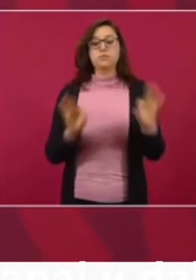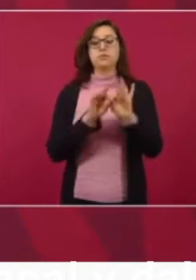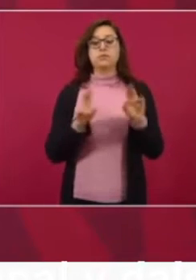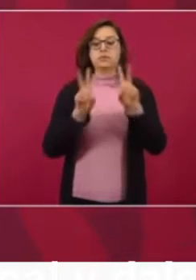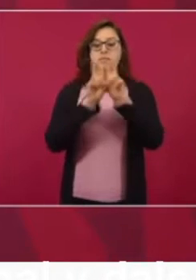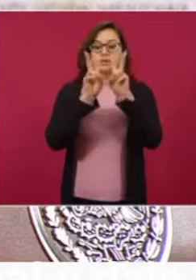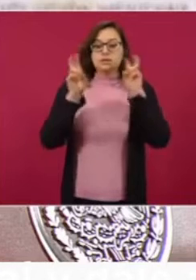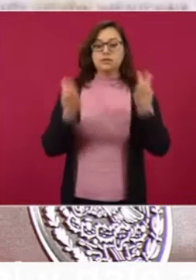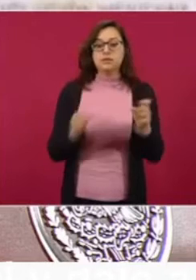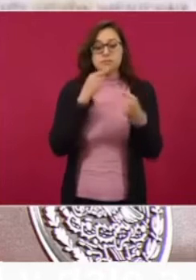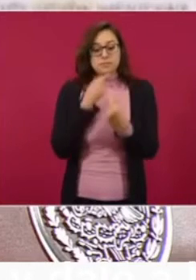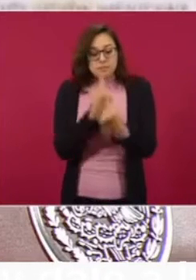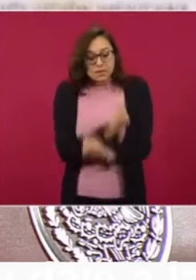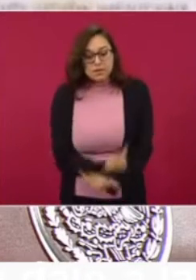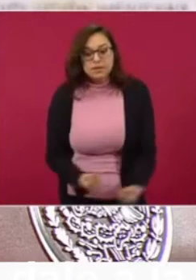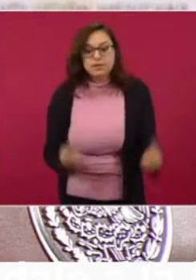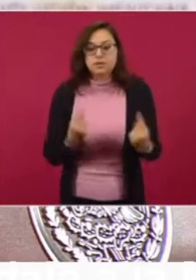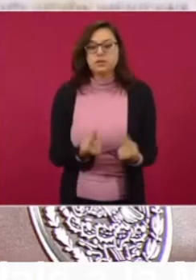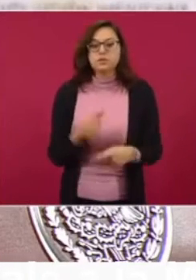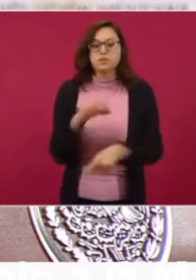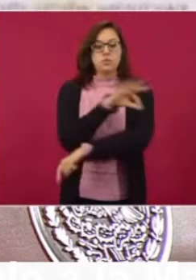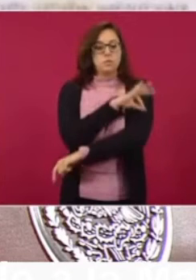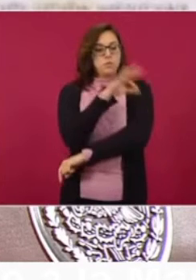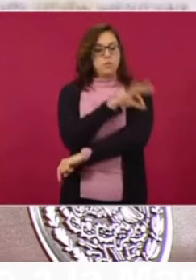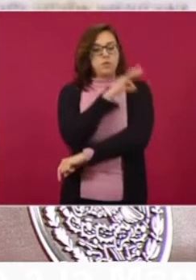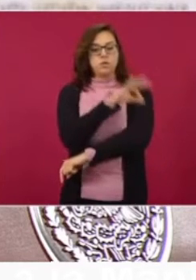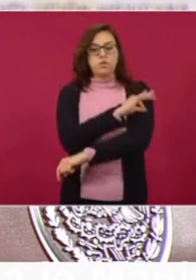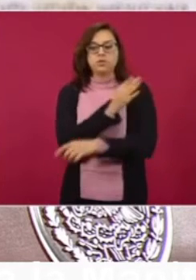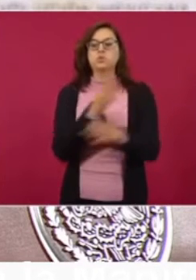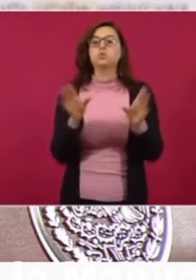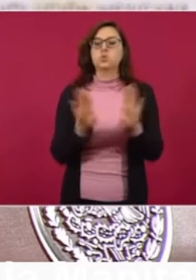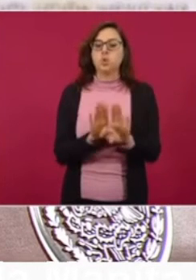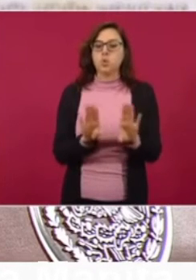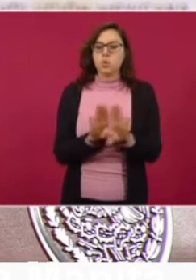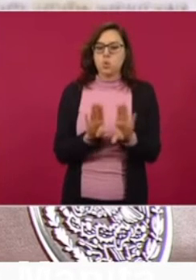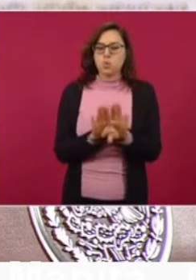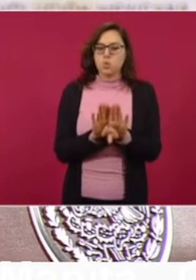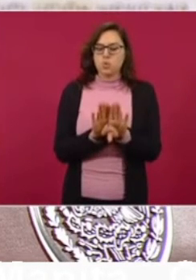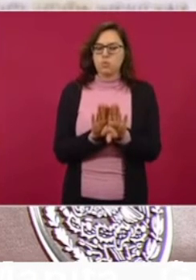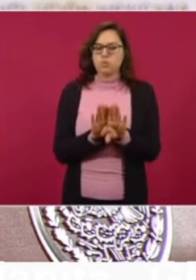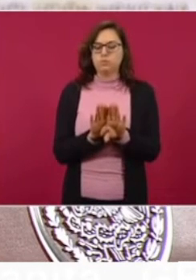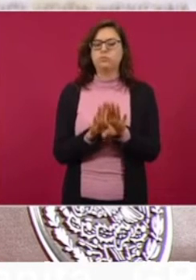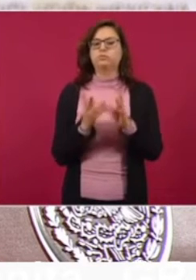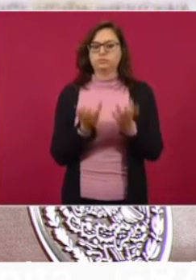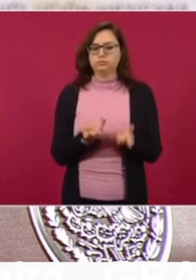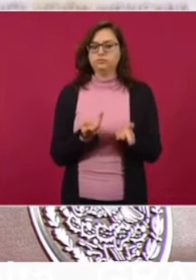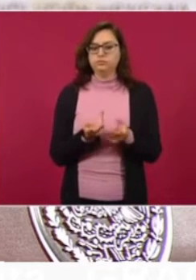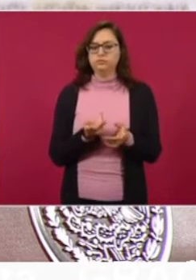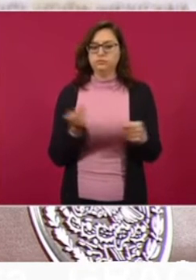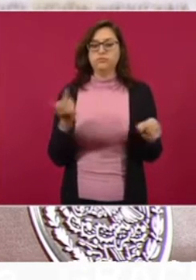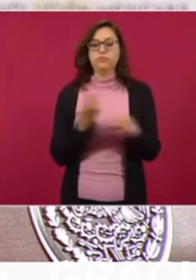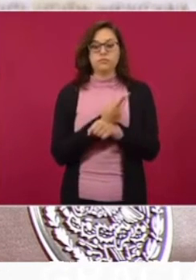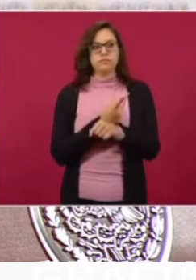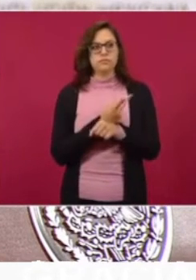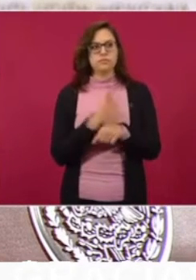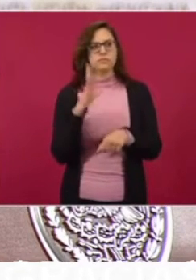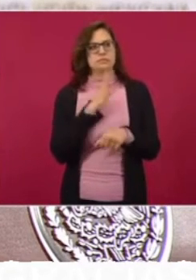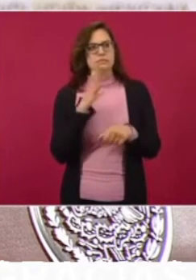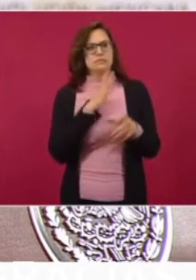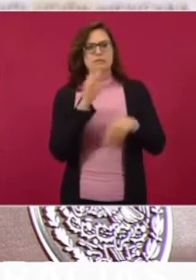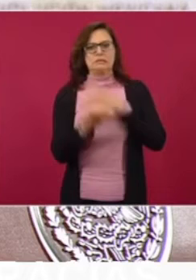y esto este ha generado polémica y